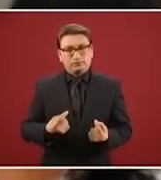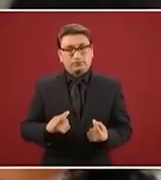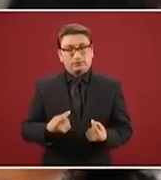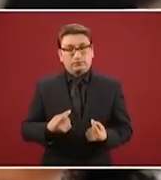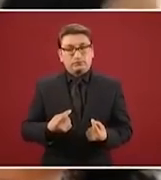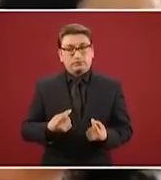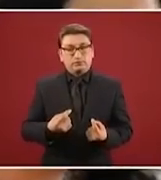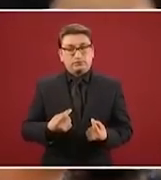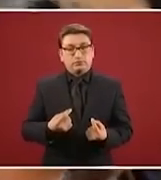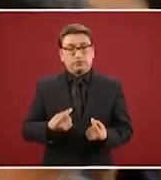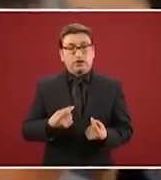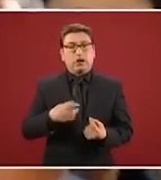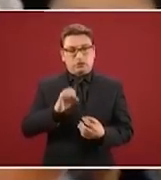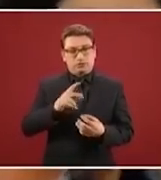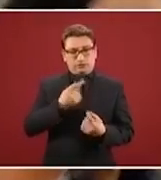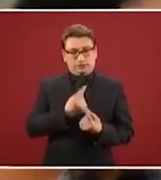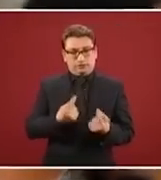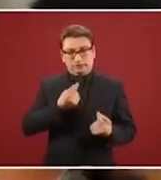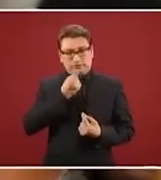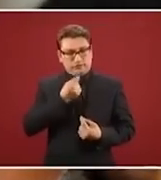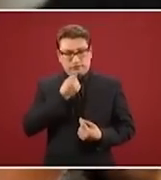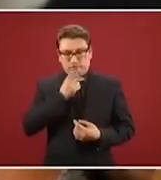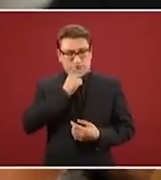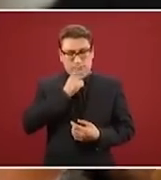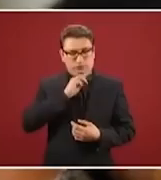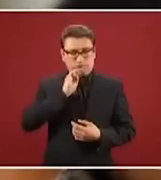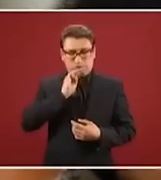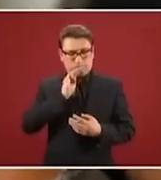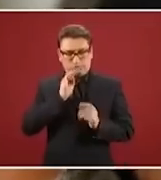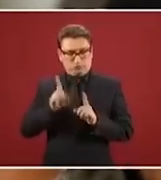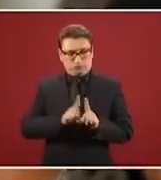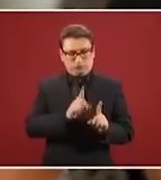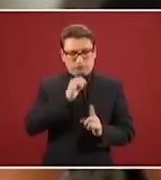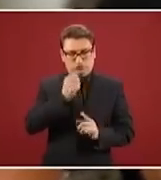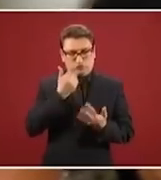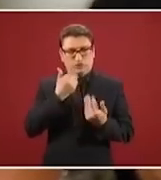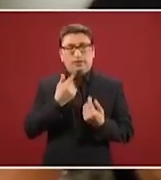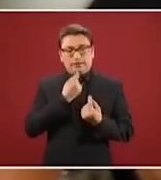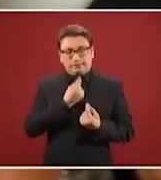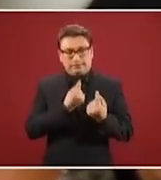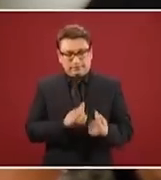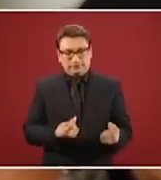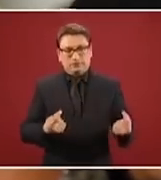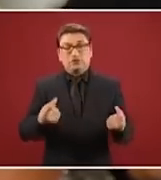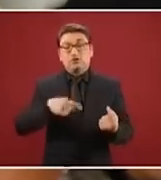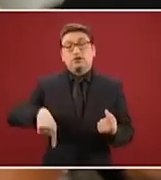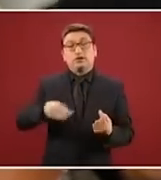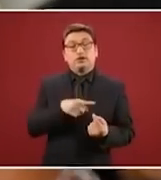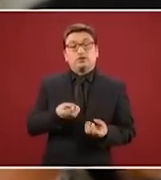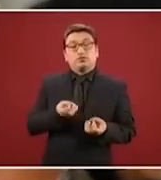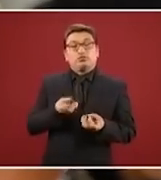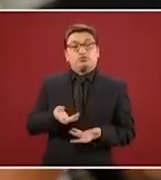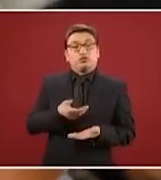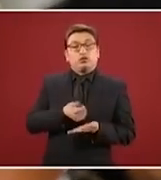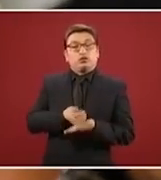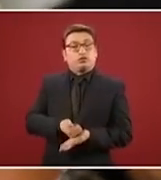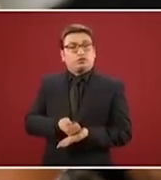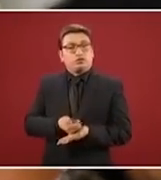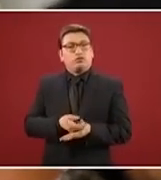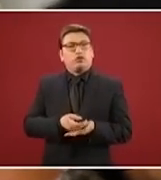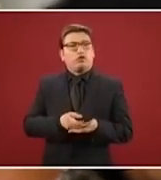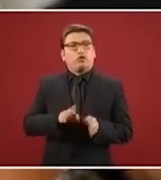no acompañados no acompañados pero sí precisando no acompañados se les va a brindar o están en proceso de brindarles